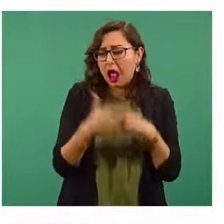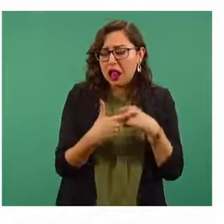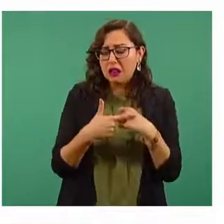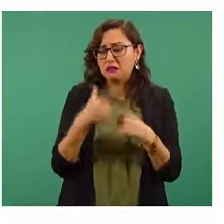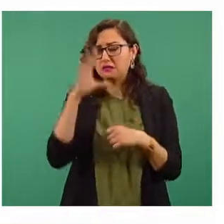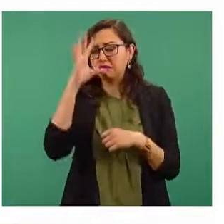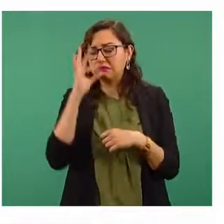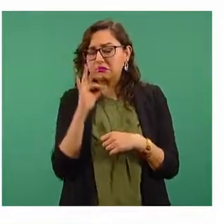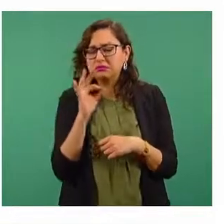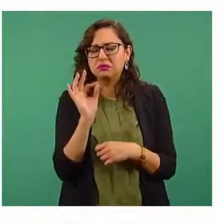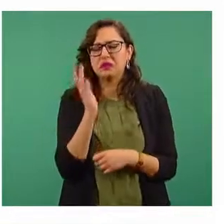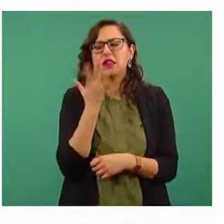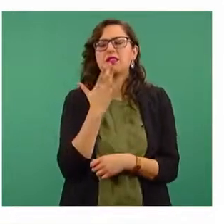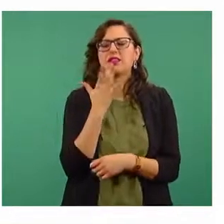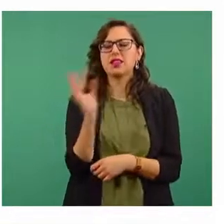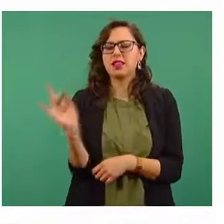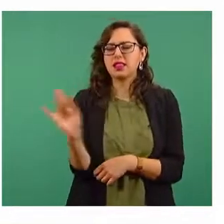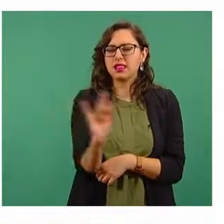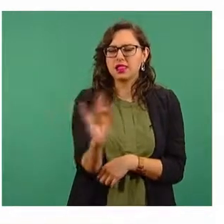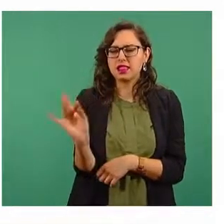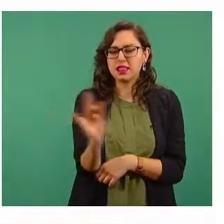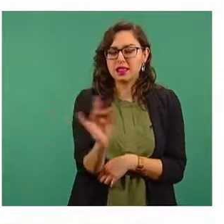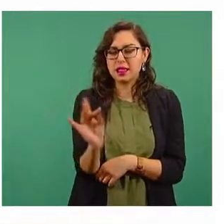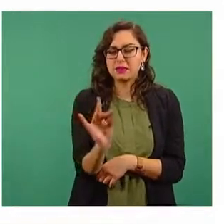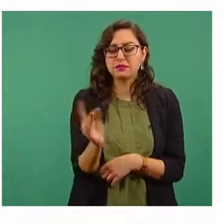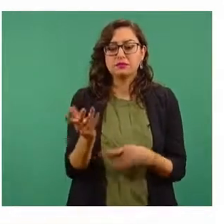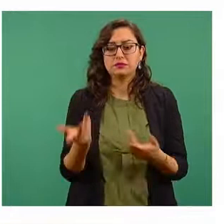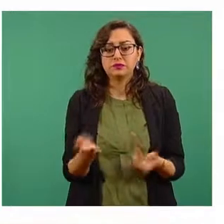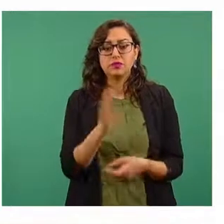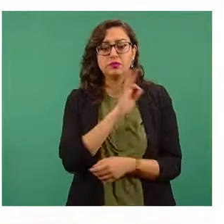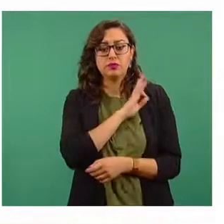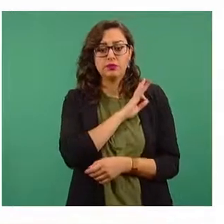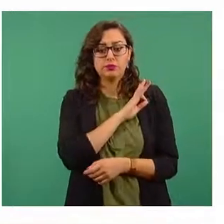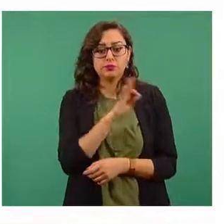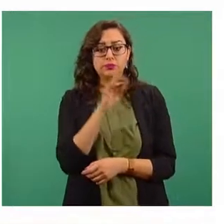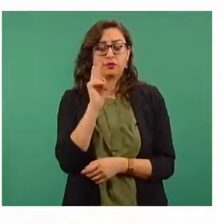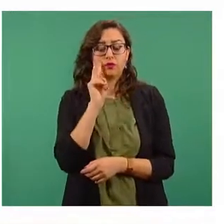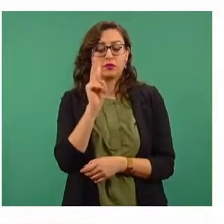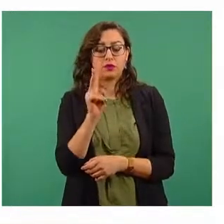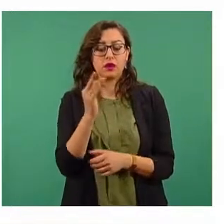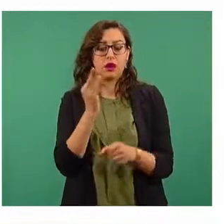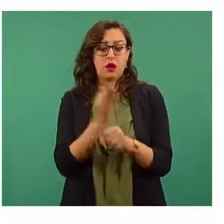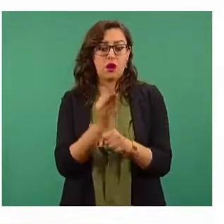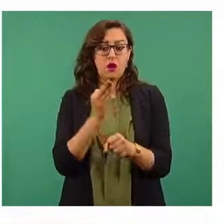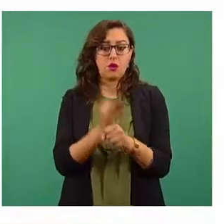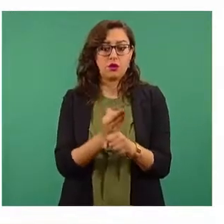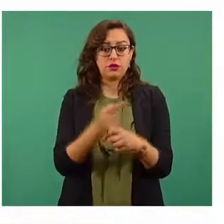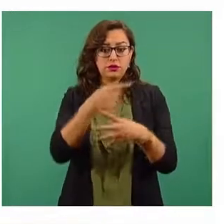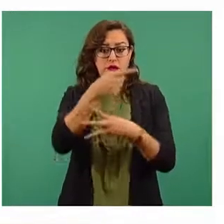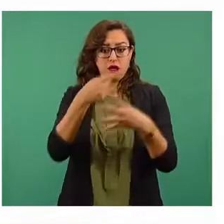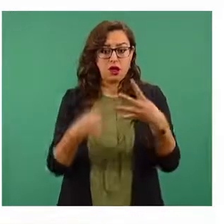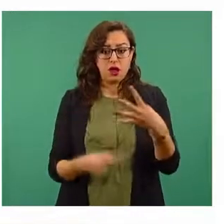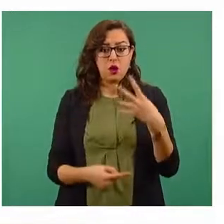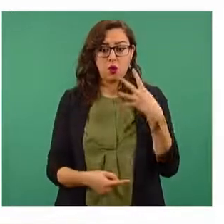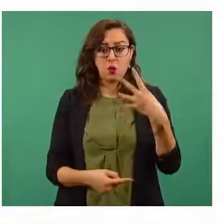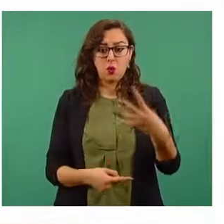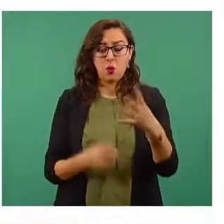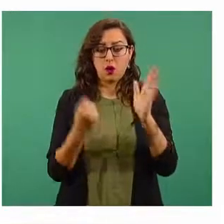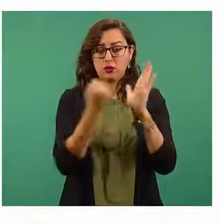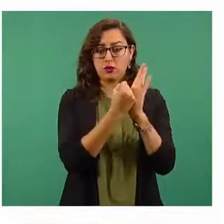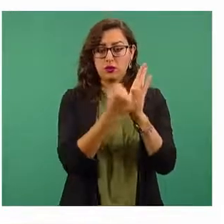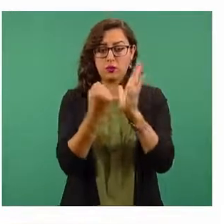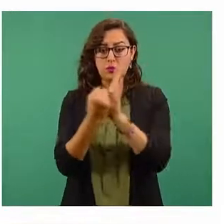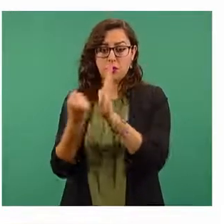que en todos, excepto Sinovac, que todavía no tenemos la suficiente condición para poderla aplicar,